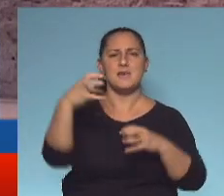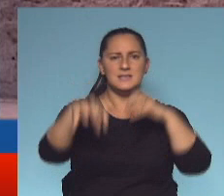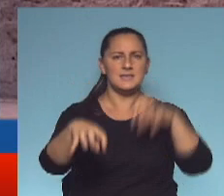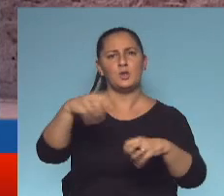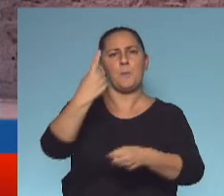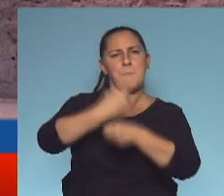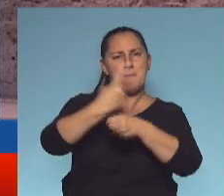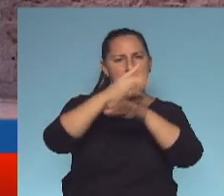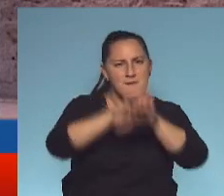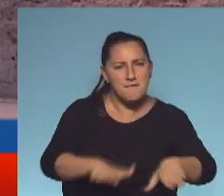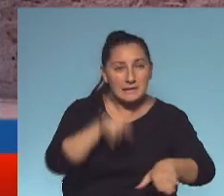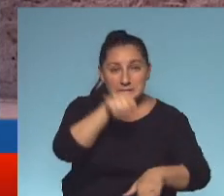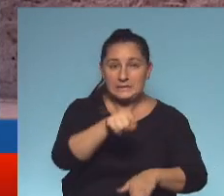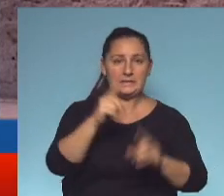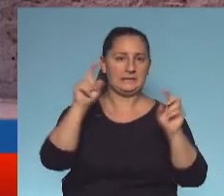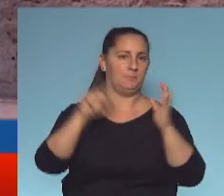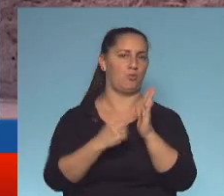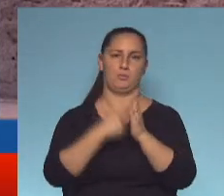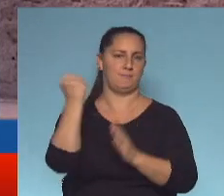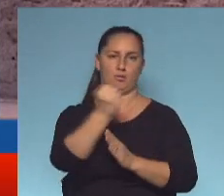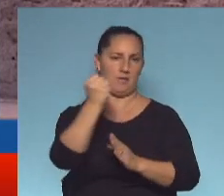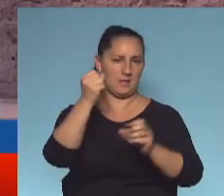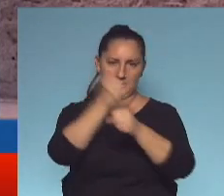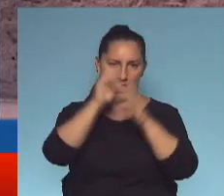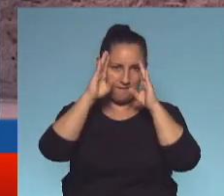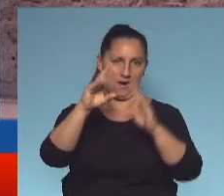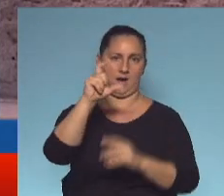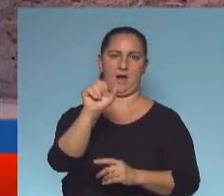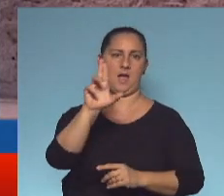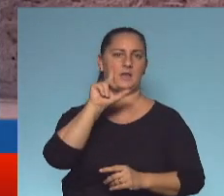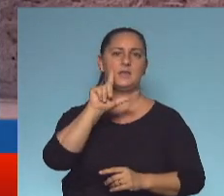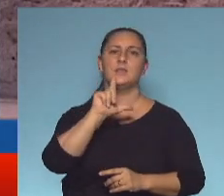primera infancia como uno de los ejes centrales de Cáritas. Carlos.